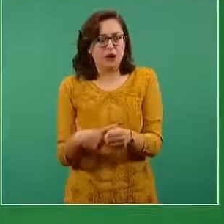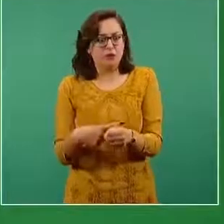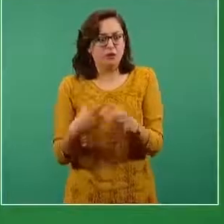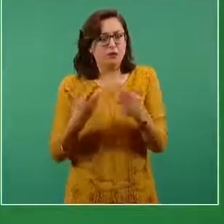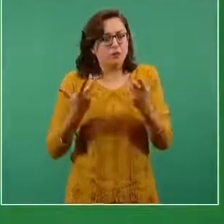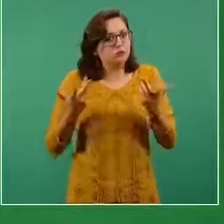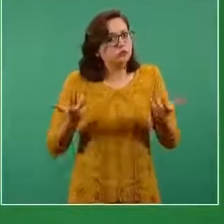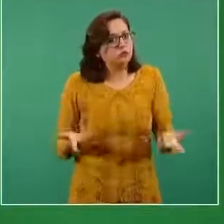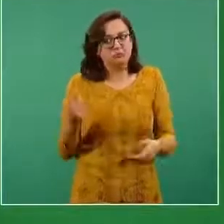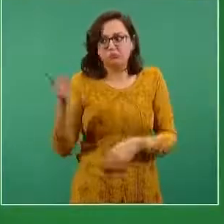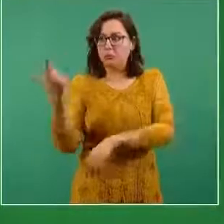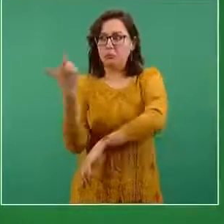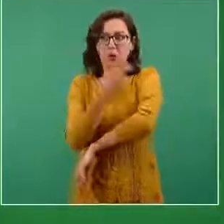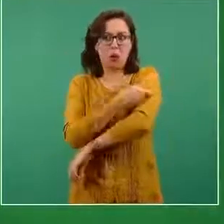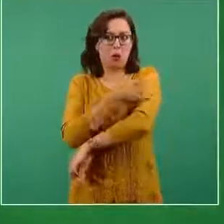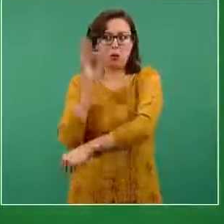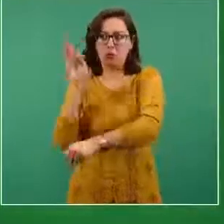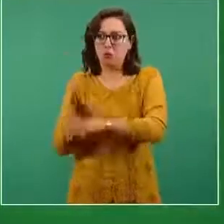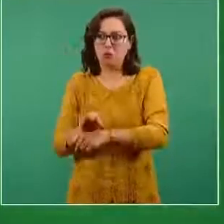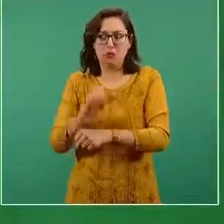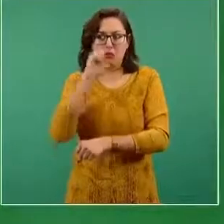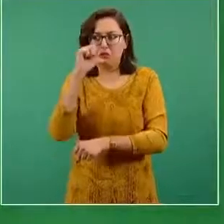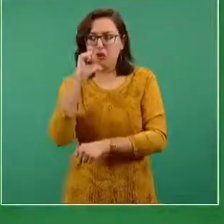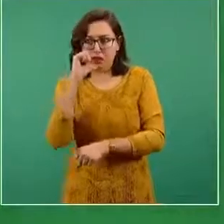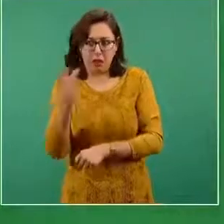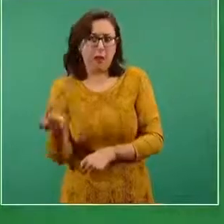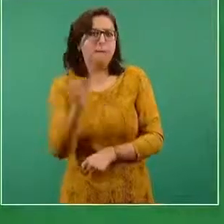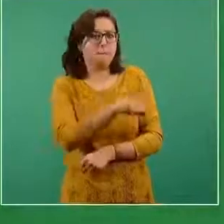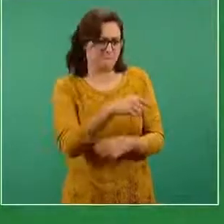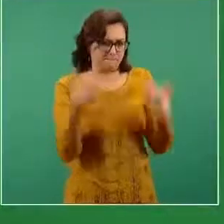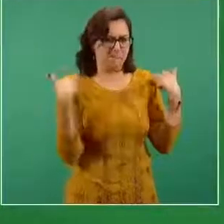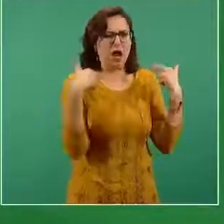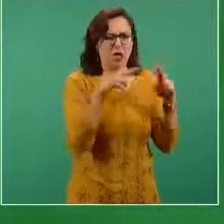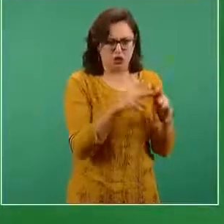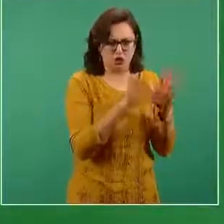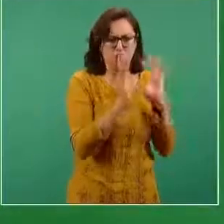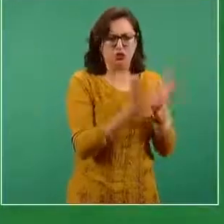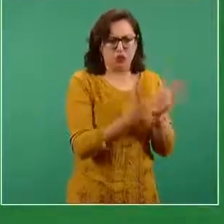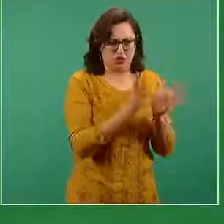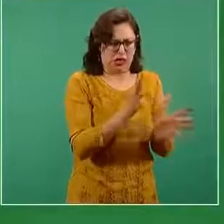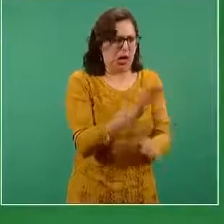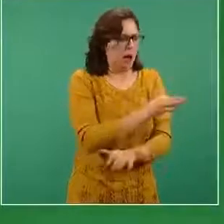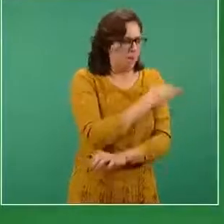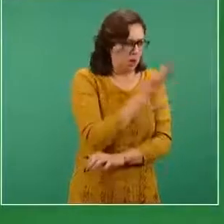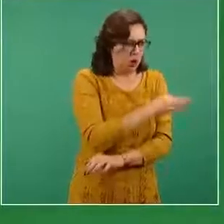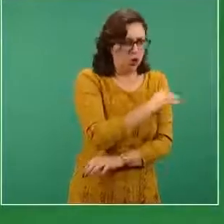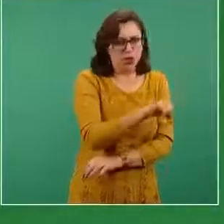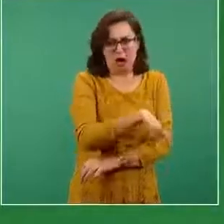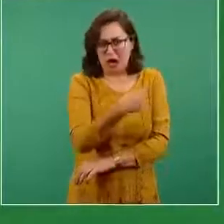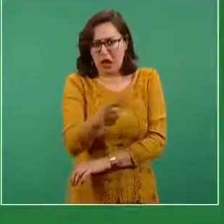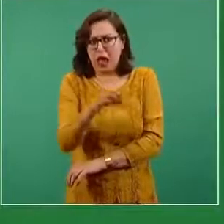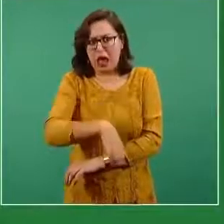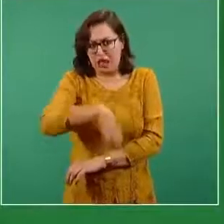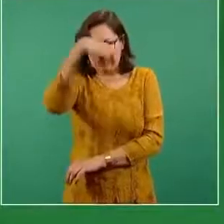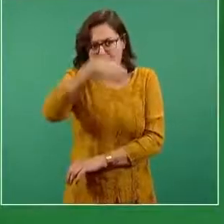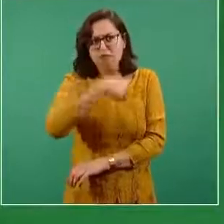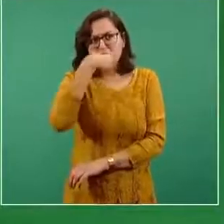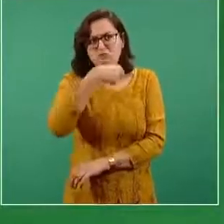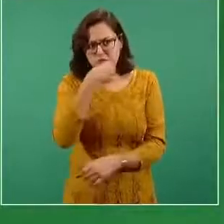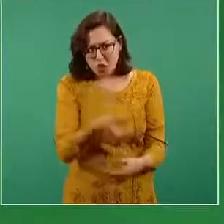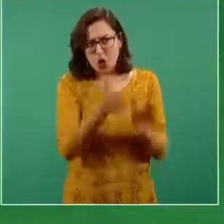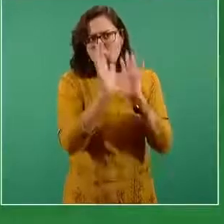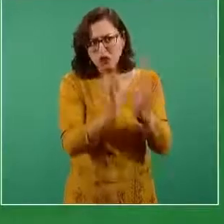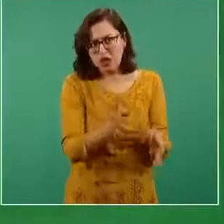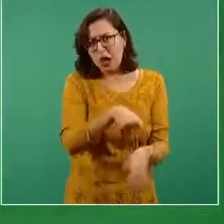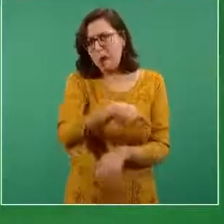ellos no van a estar vacunados? Ya están vacunados los maestros para entonces, ya están vacunados los adultos mayores, pero papá y mamá no